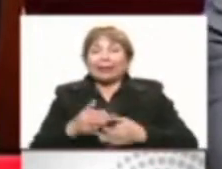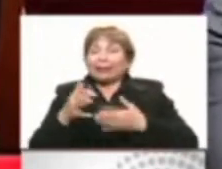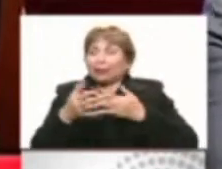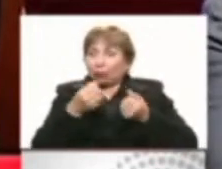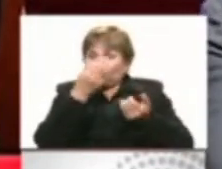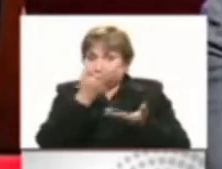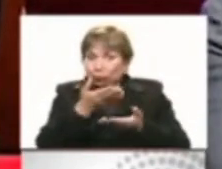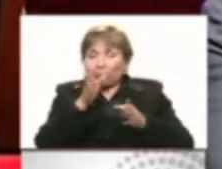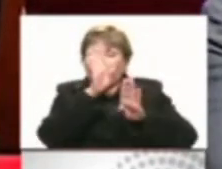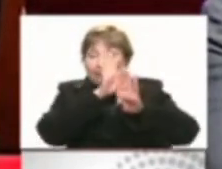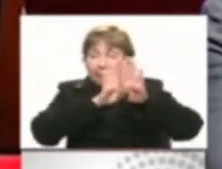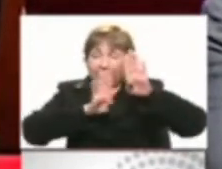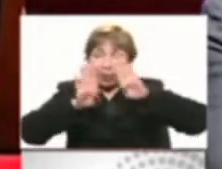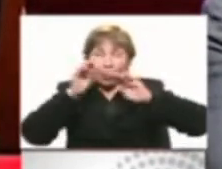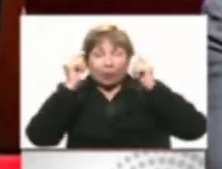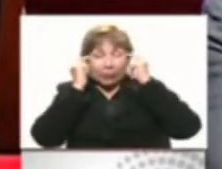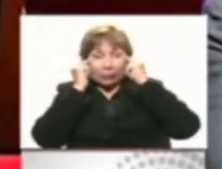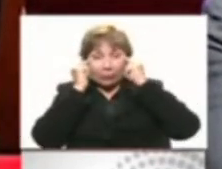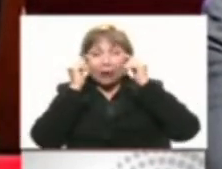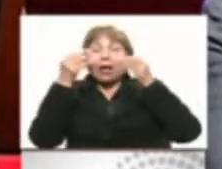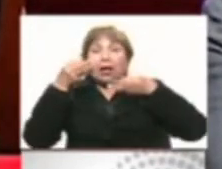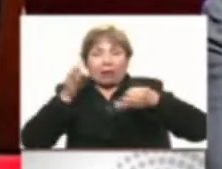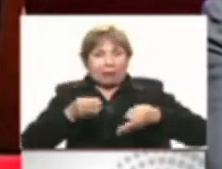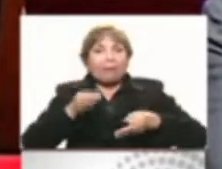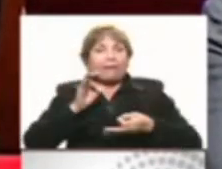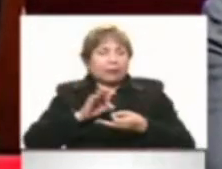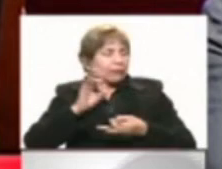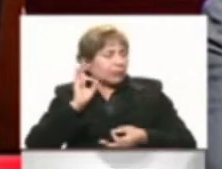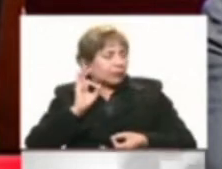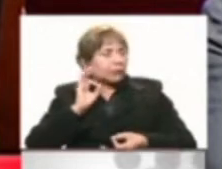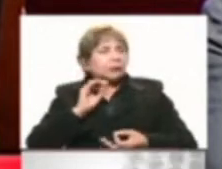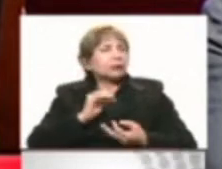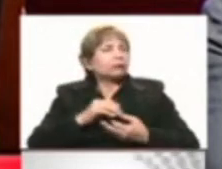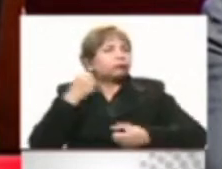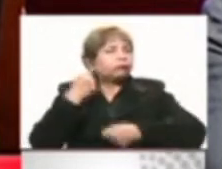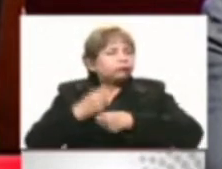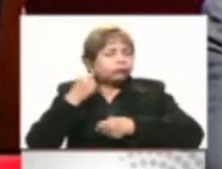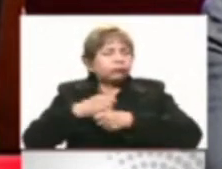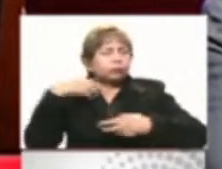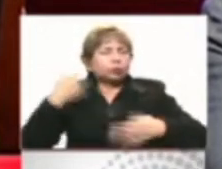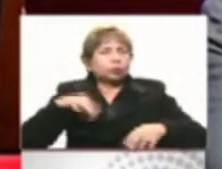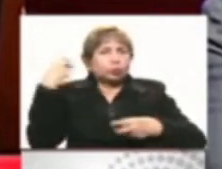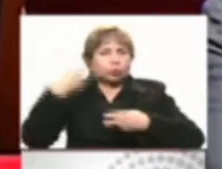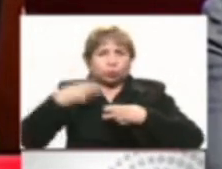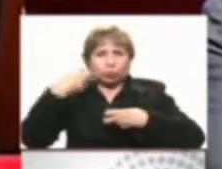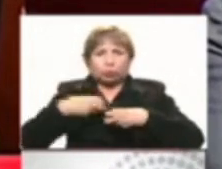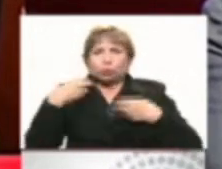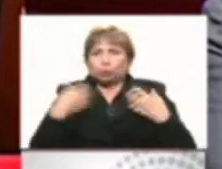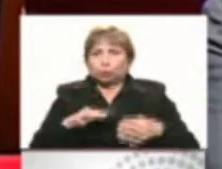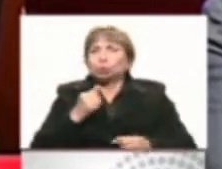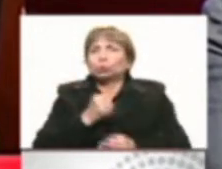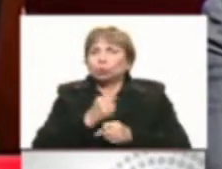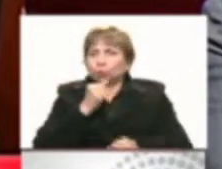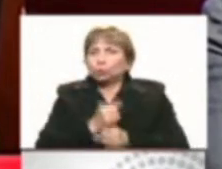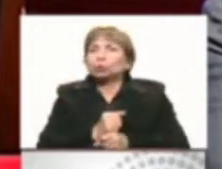recojo esa preocupación. Y efectivamente ahí tenemos que hacer un arduo trabajo porque efectivamente